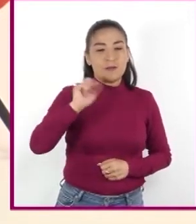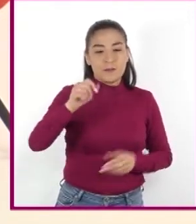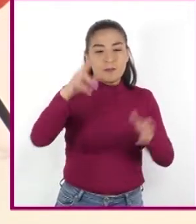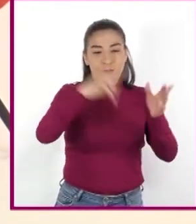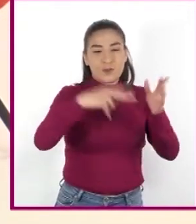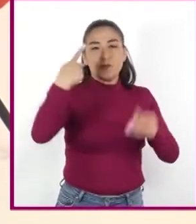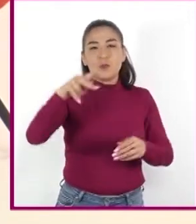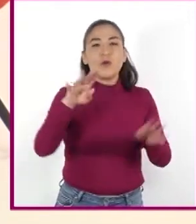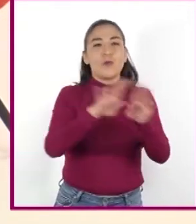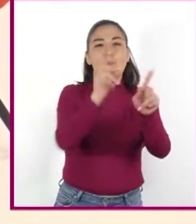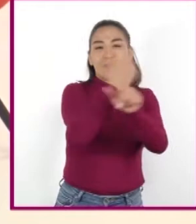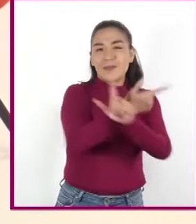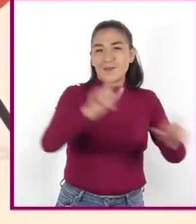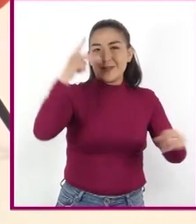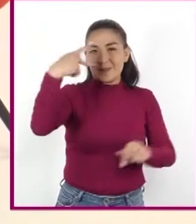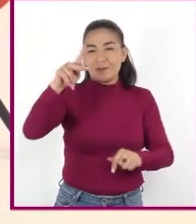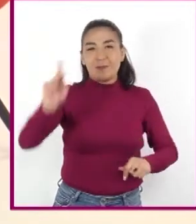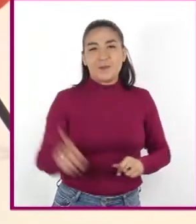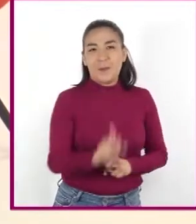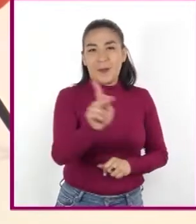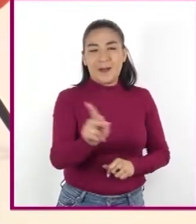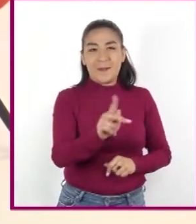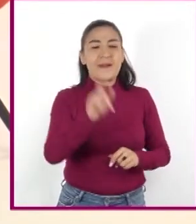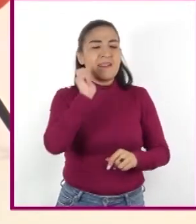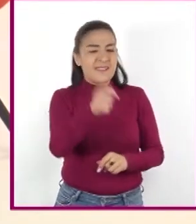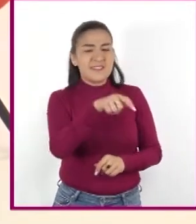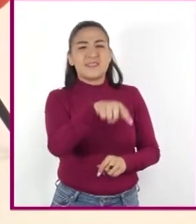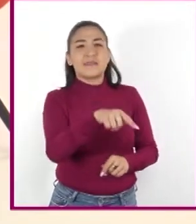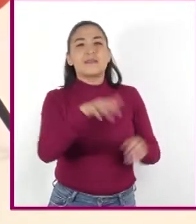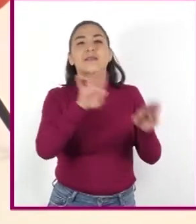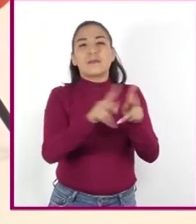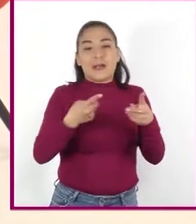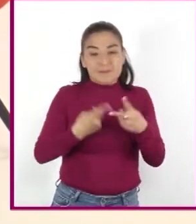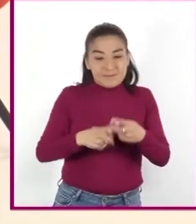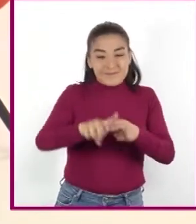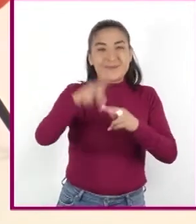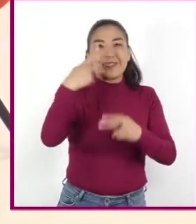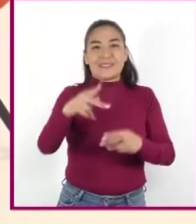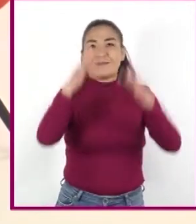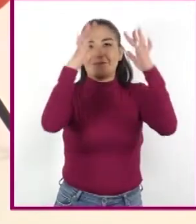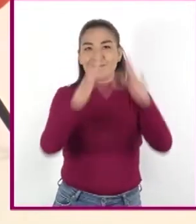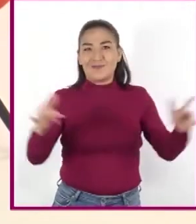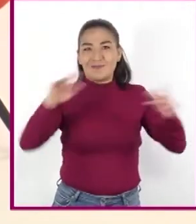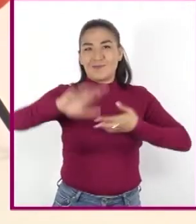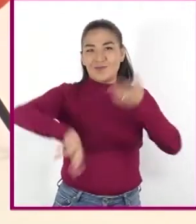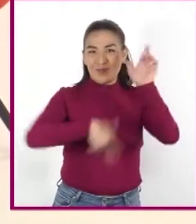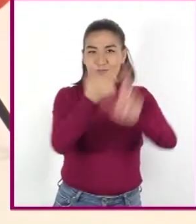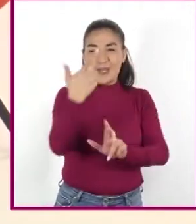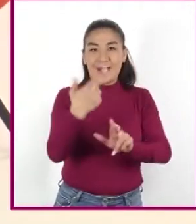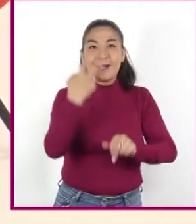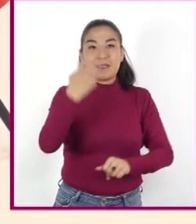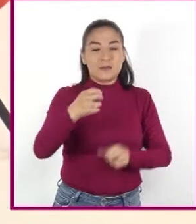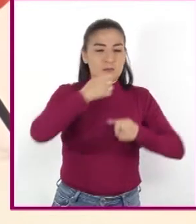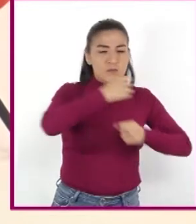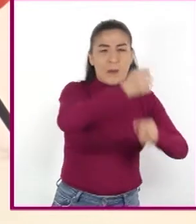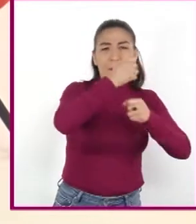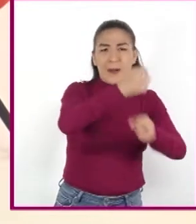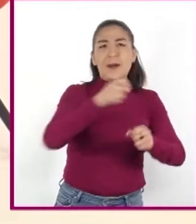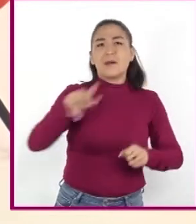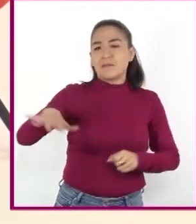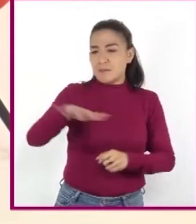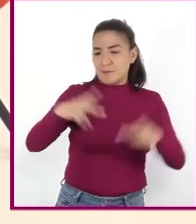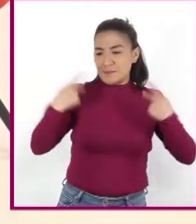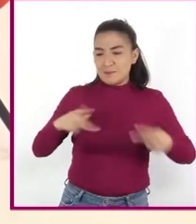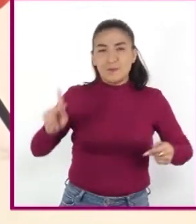pueblo. El contexto que se muestra en la pintura es el inicio de la Revolución Francesa, la lucha del pueblo en contra del